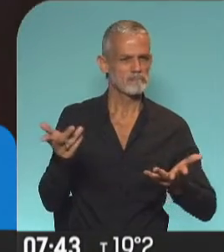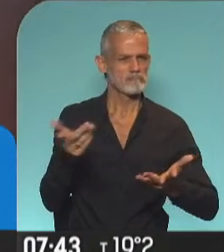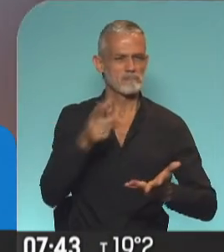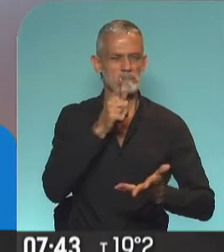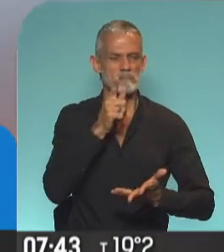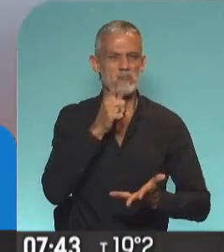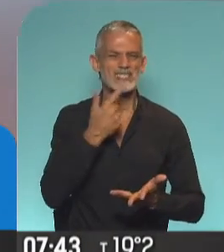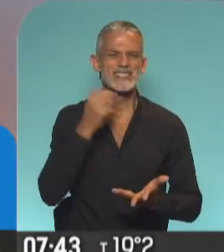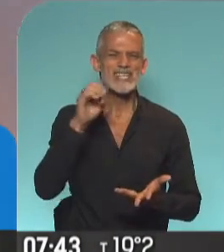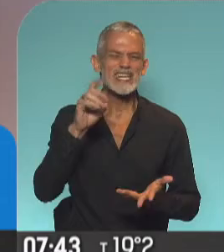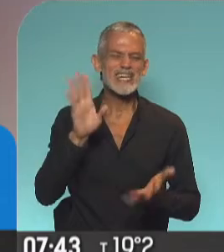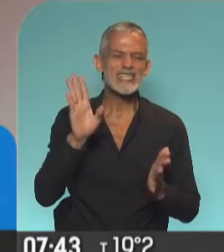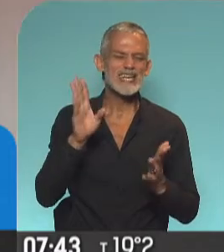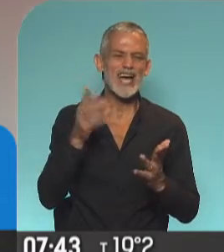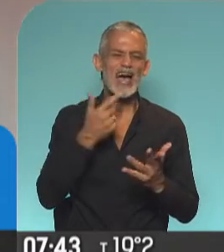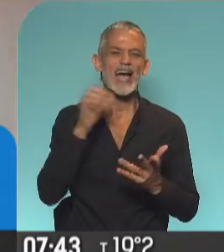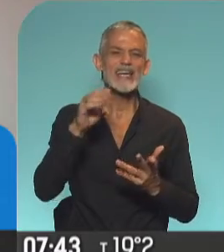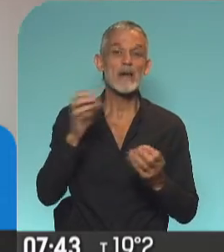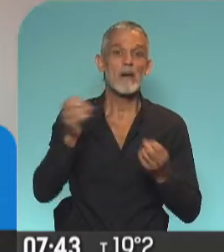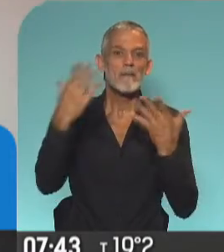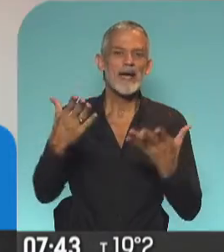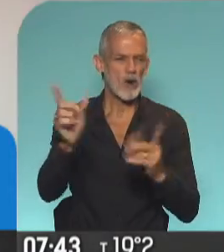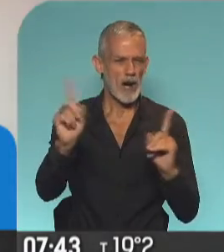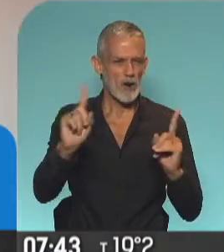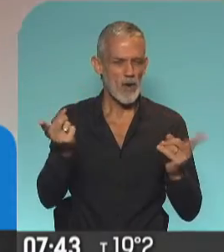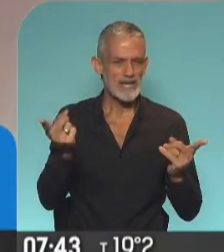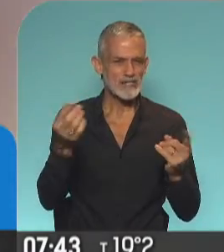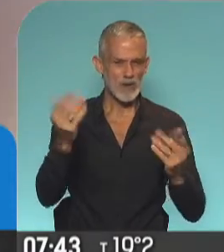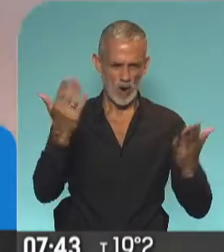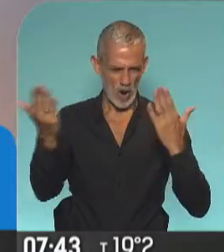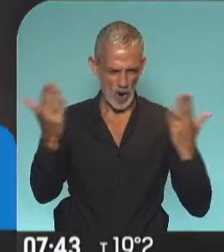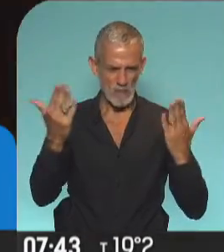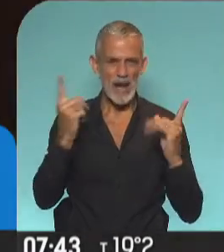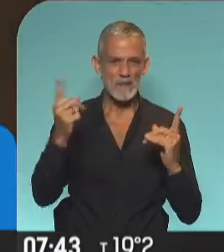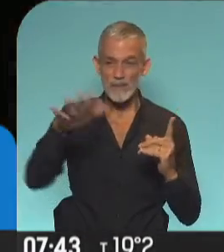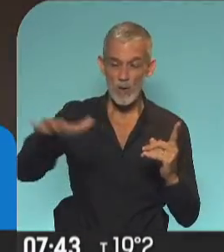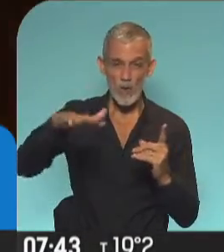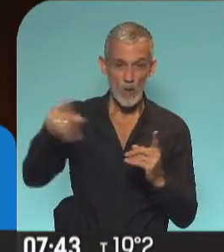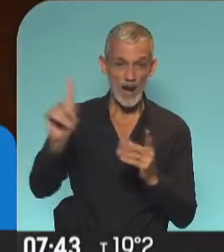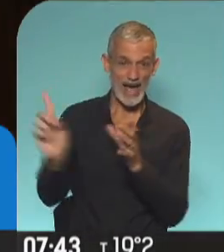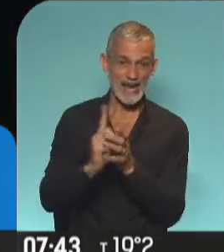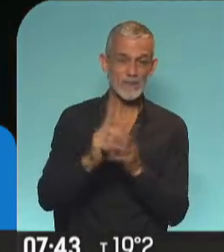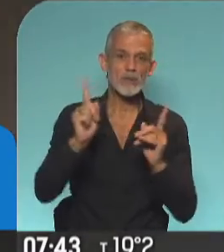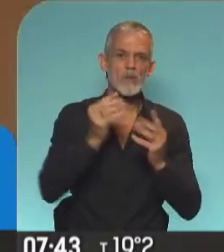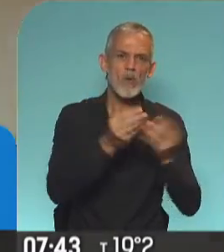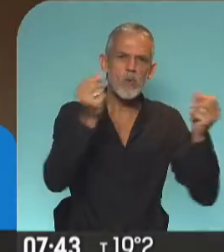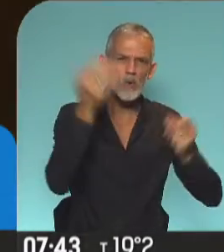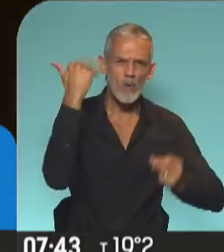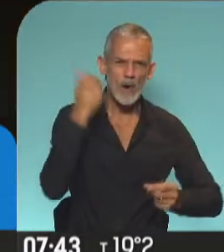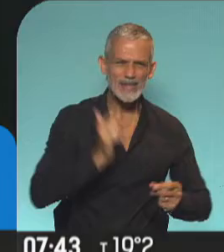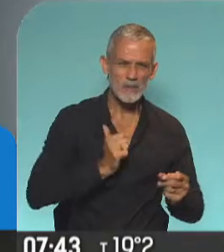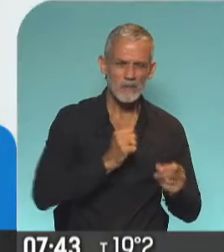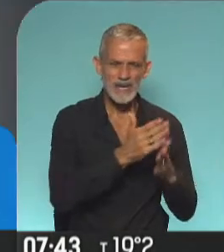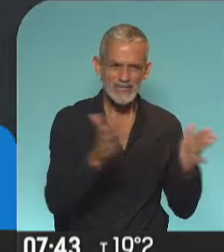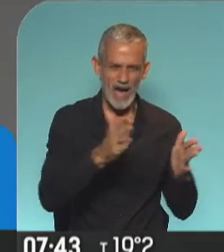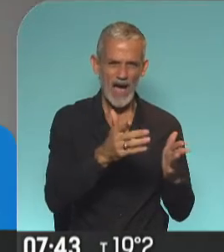banalizan la crítica constructiva que se puede hacer para mejorar las cosas, porque comparar, lo que eran desaparición forzada, delitos de